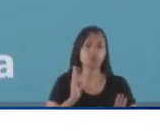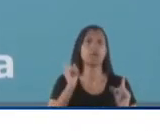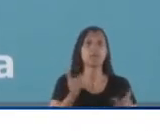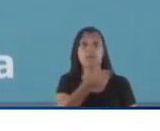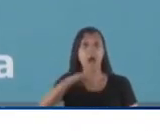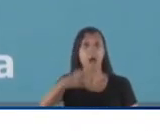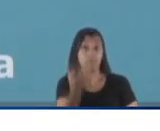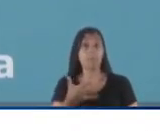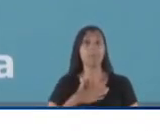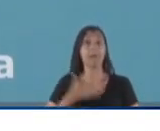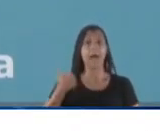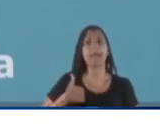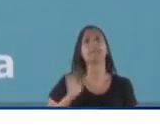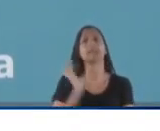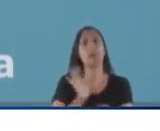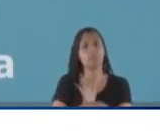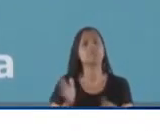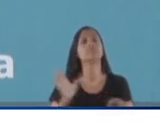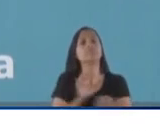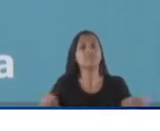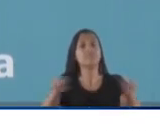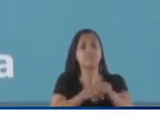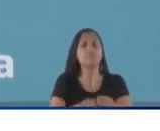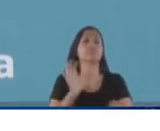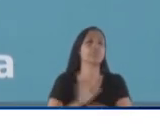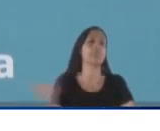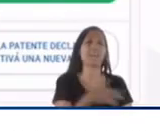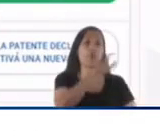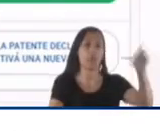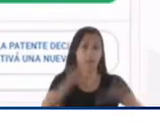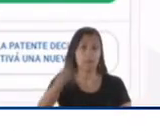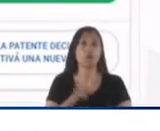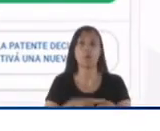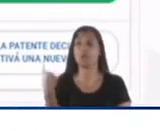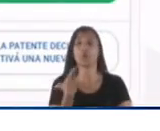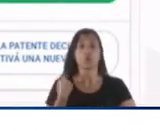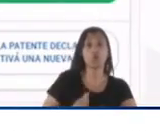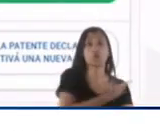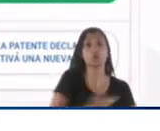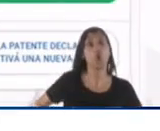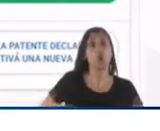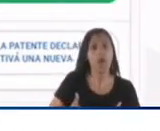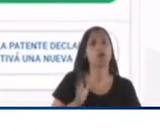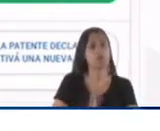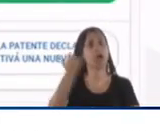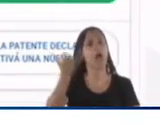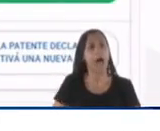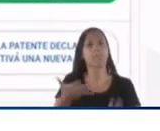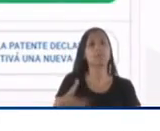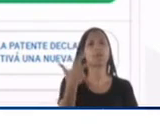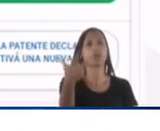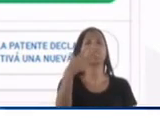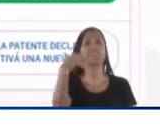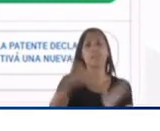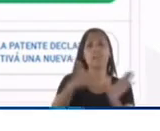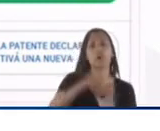La secretaria de Innovación Pública, Micaela Sánchez Malcolm, y los titulares de la Agencia Nacional de Discapacidad, Fernando Galarraga,